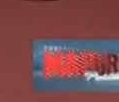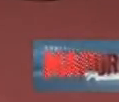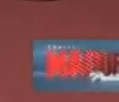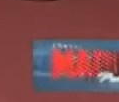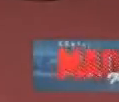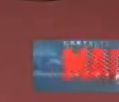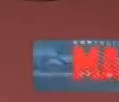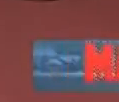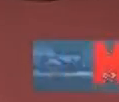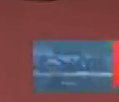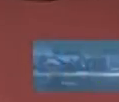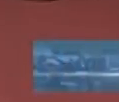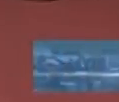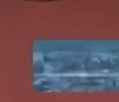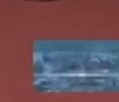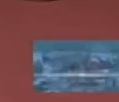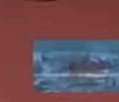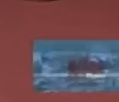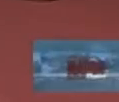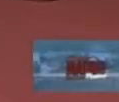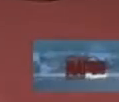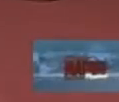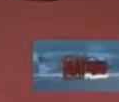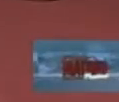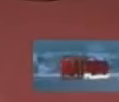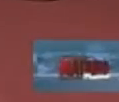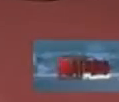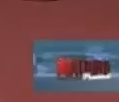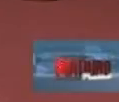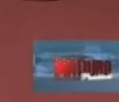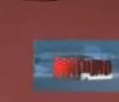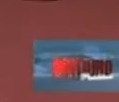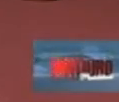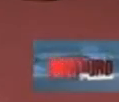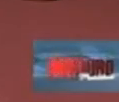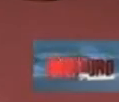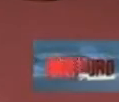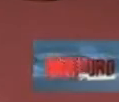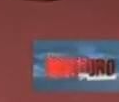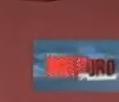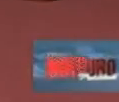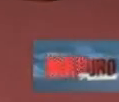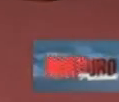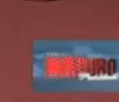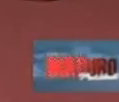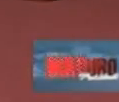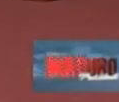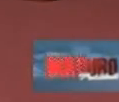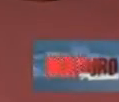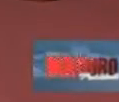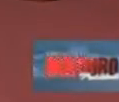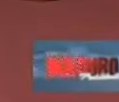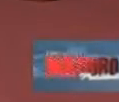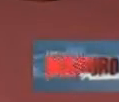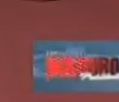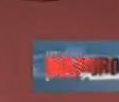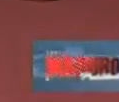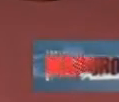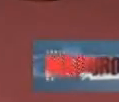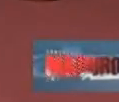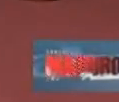otros lugares del mundo. Estuvimos compartiendo un buen momento de intercambios,